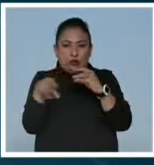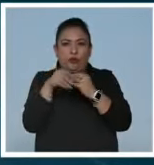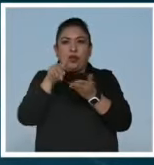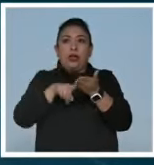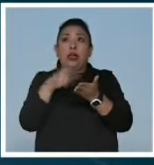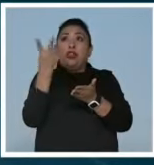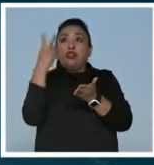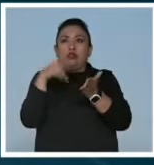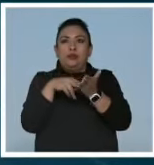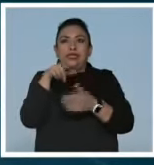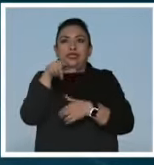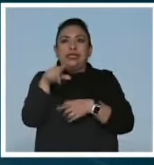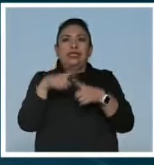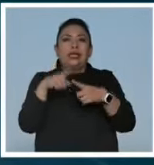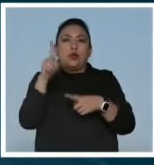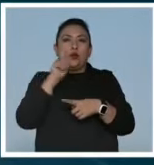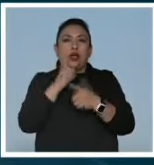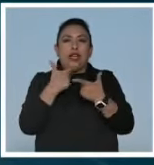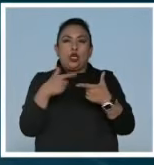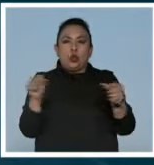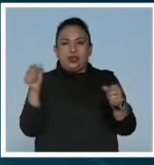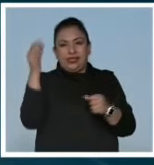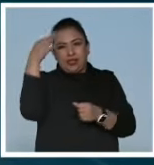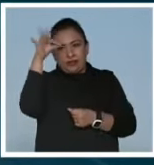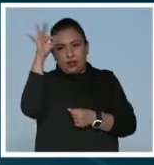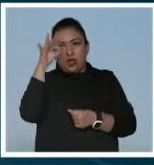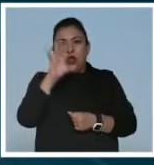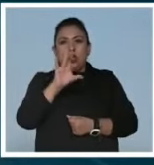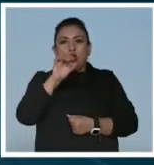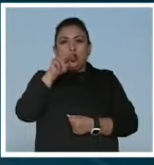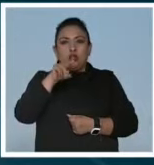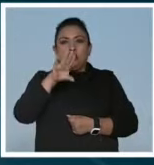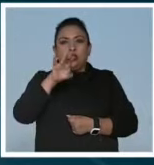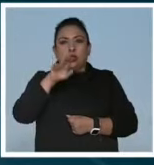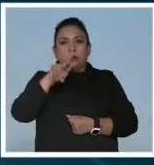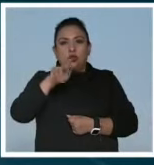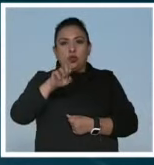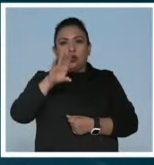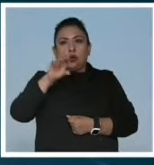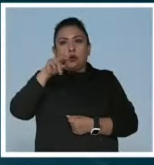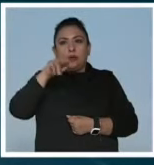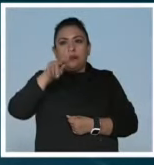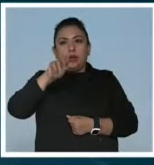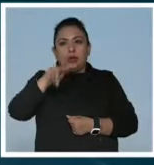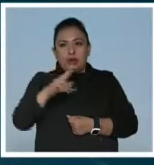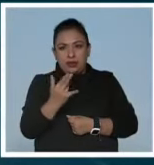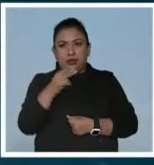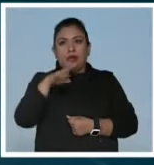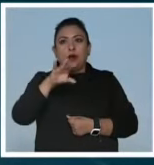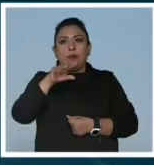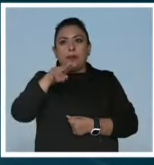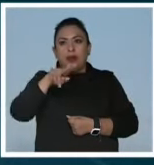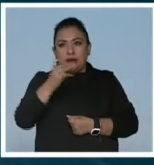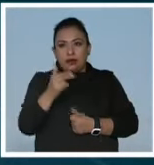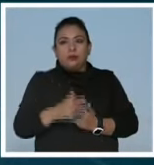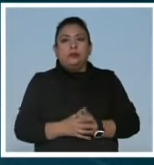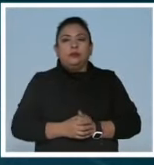desde 2017 la connotada lingüística y filóloga Concepción Company Company. Está